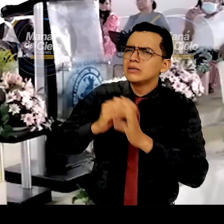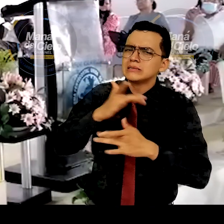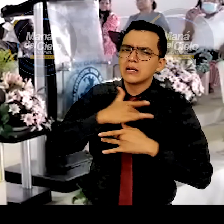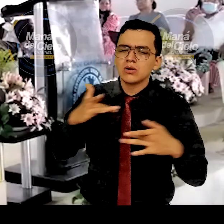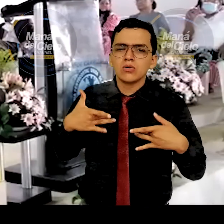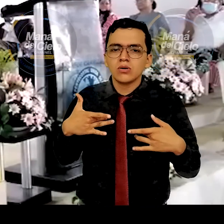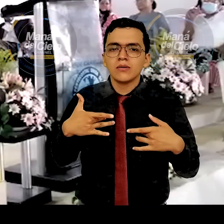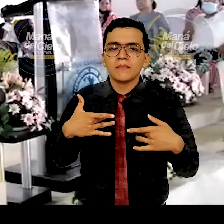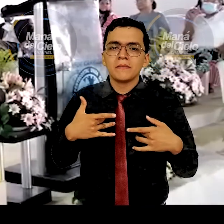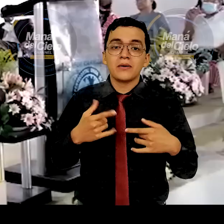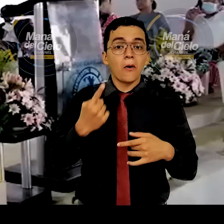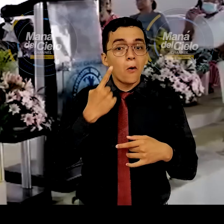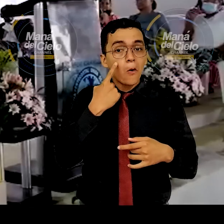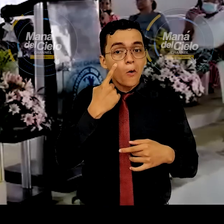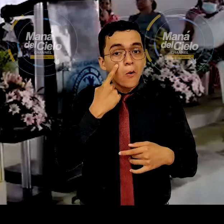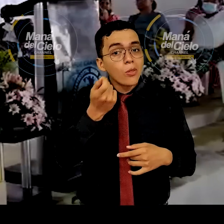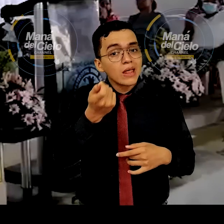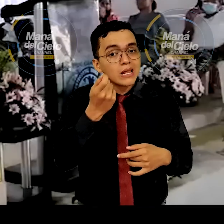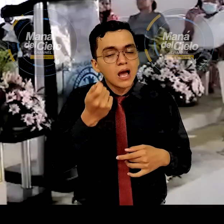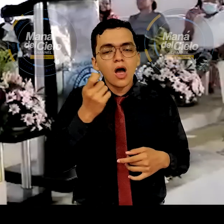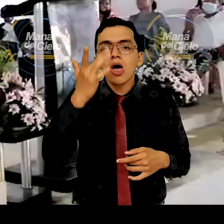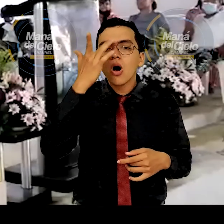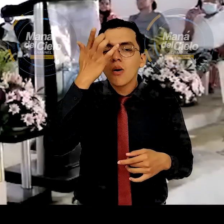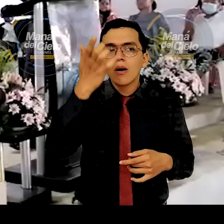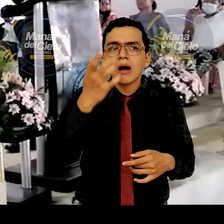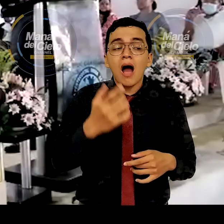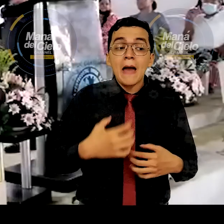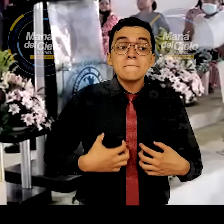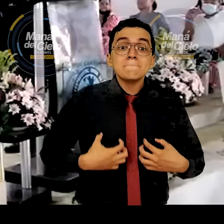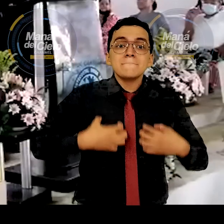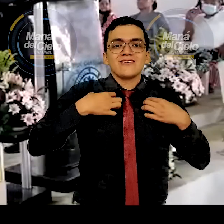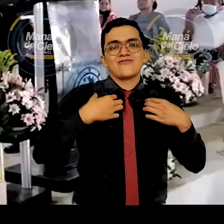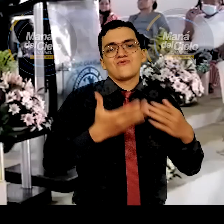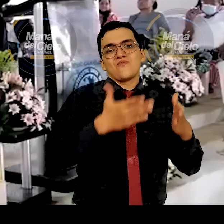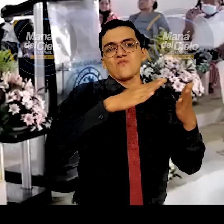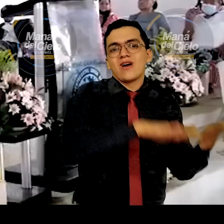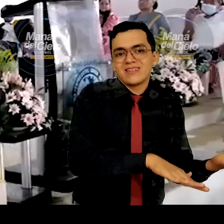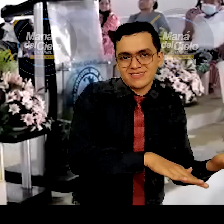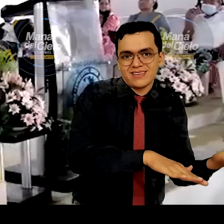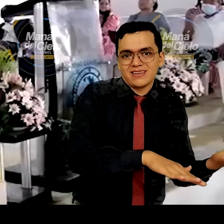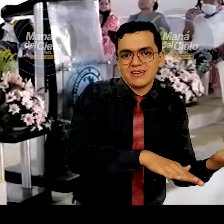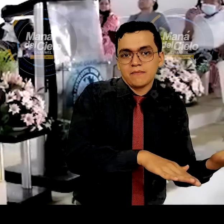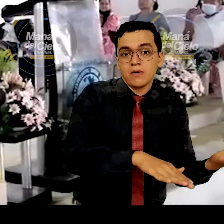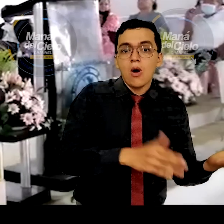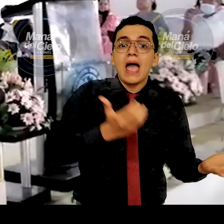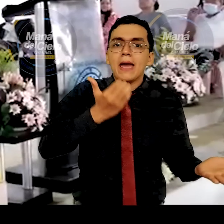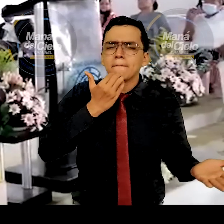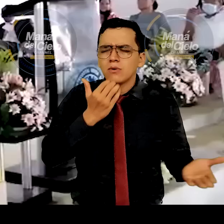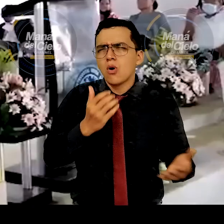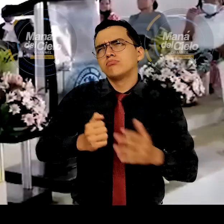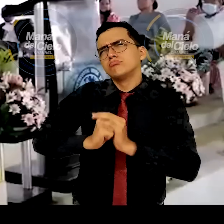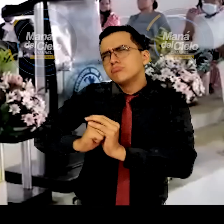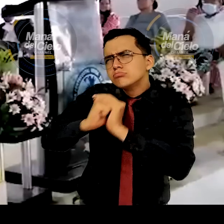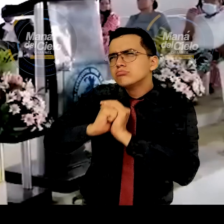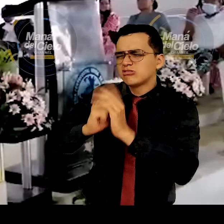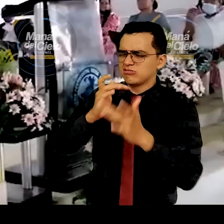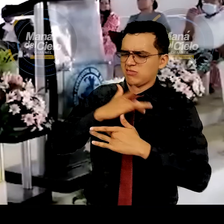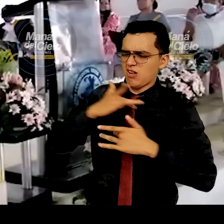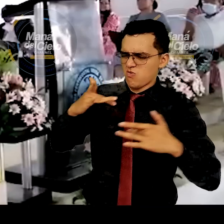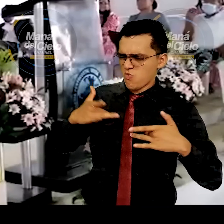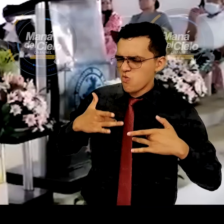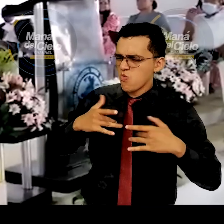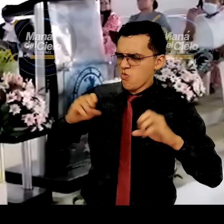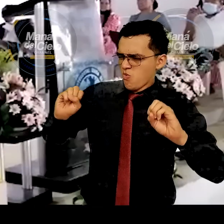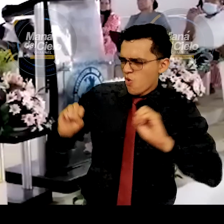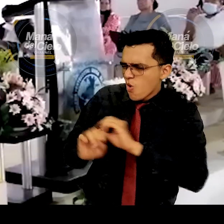distinto, es distinto. Es distinto que yo ore porque tenga miedo a morirme, a que yo quiera sanarme para